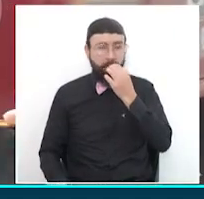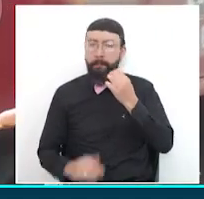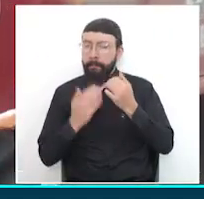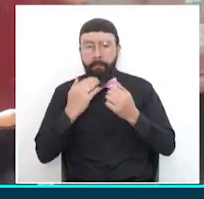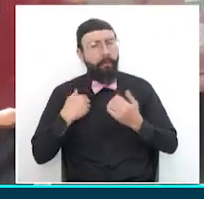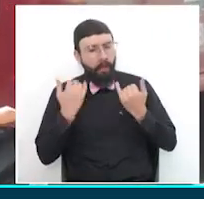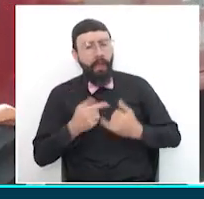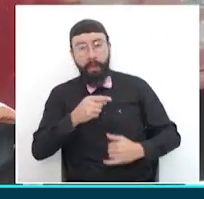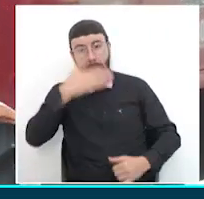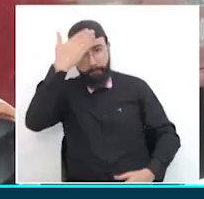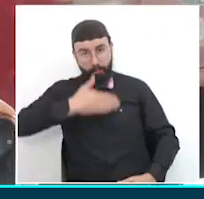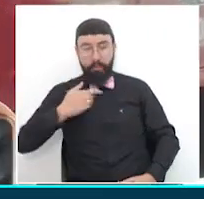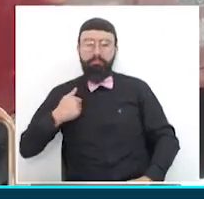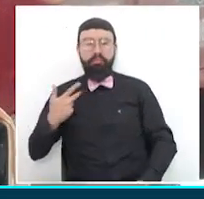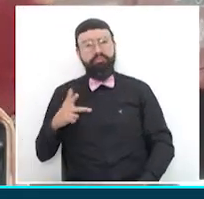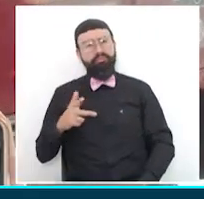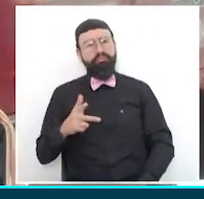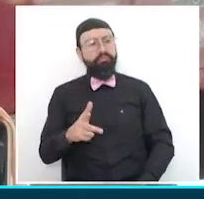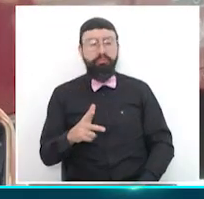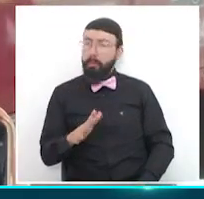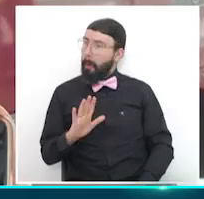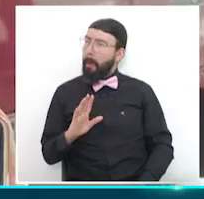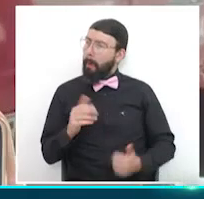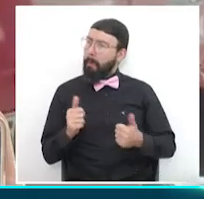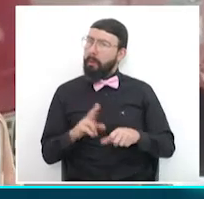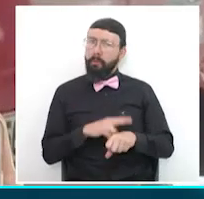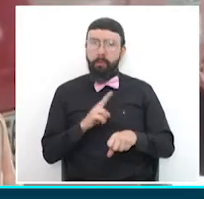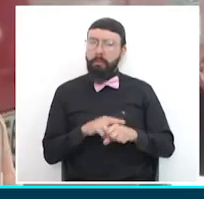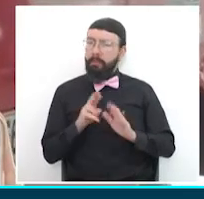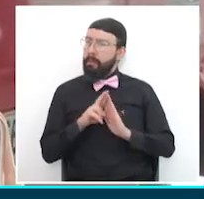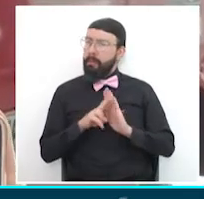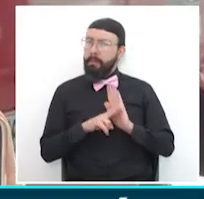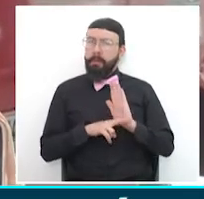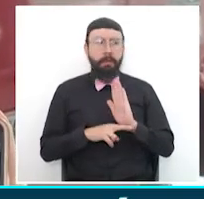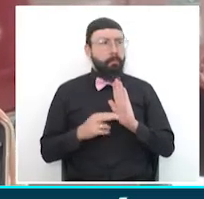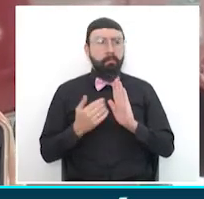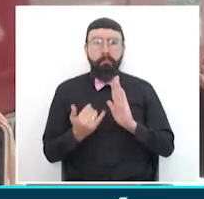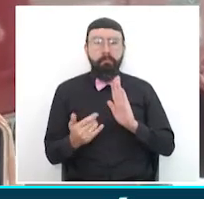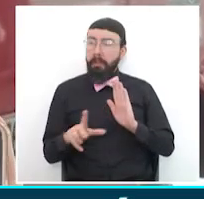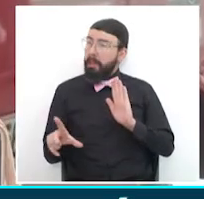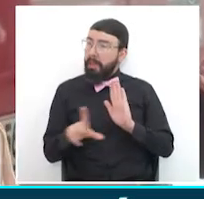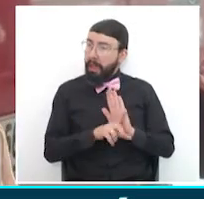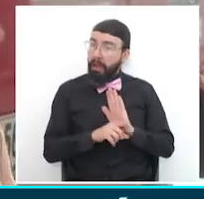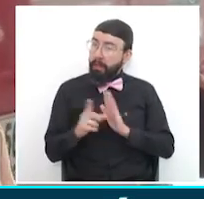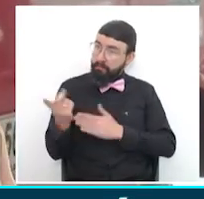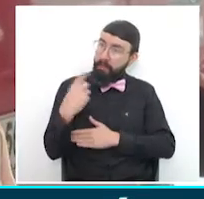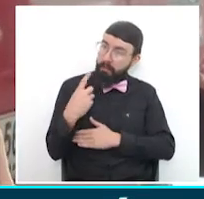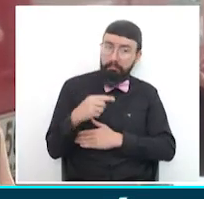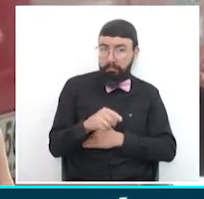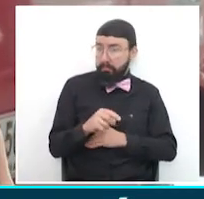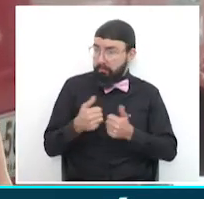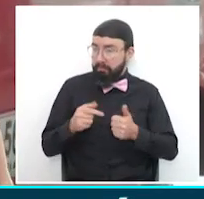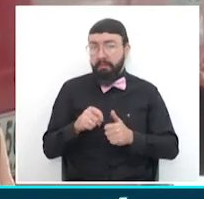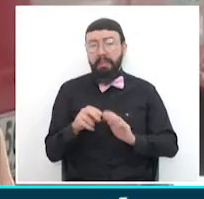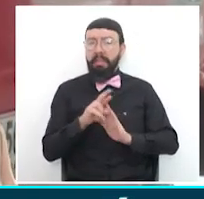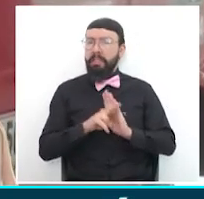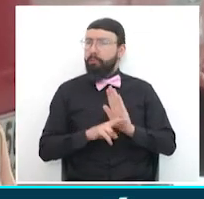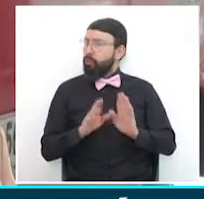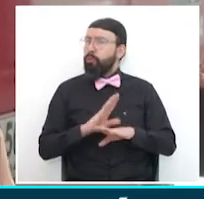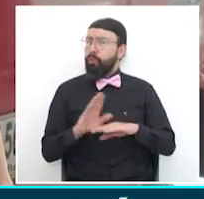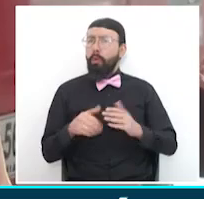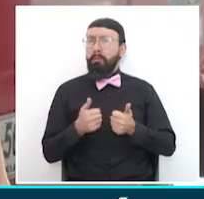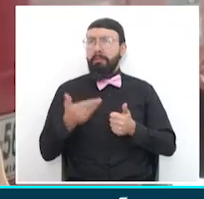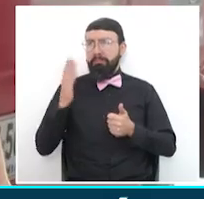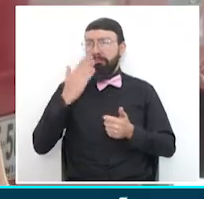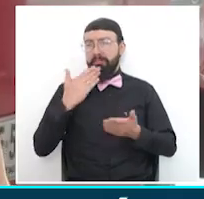bus, ¿verdad? Y hasta el momento han cumplido con la normalidad, con las leyes estipuladas, ¿verdad? Los requisitos, todo bien, gracias a